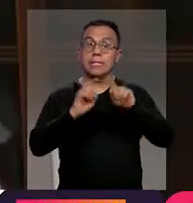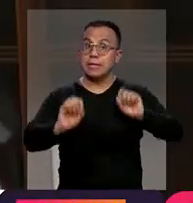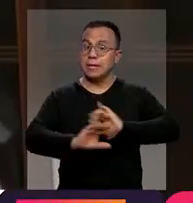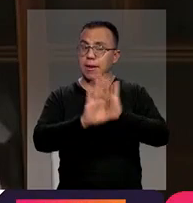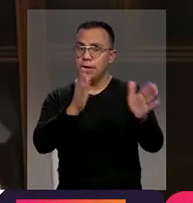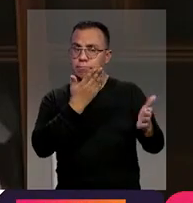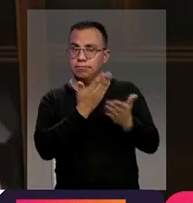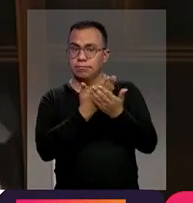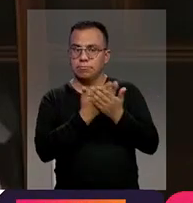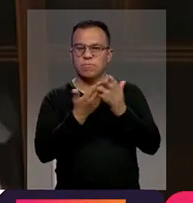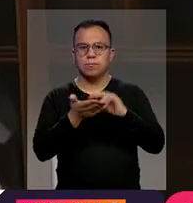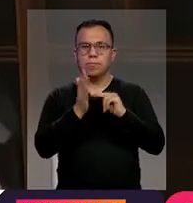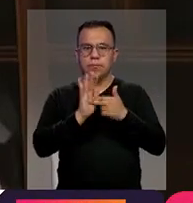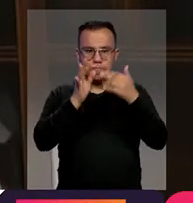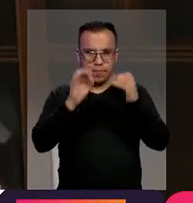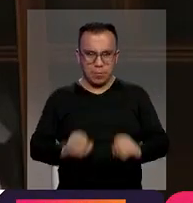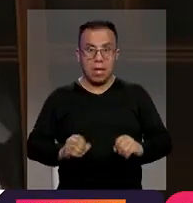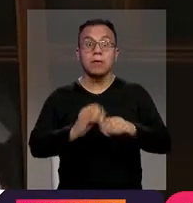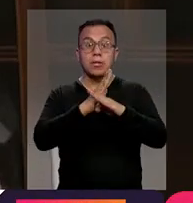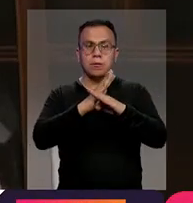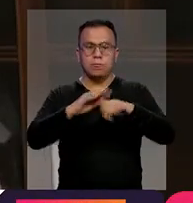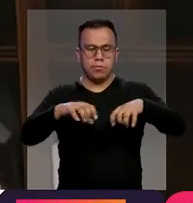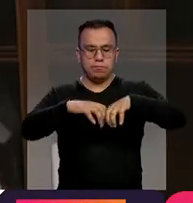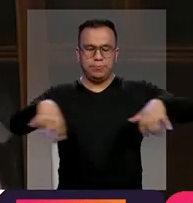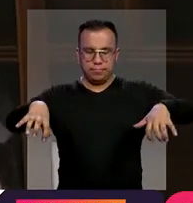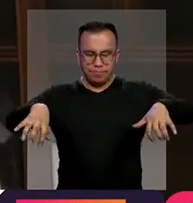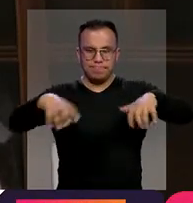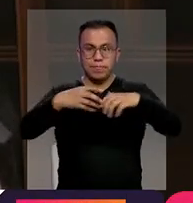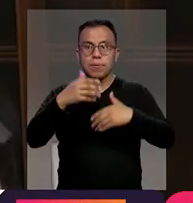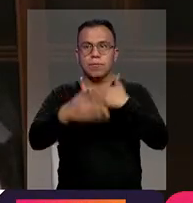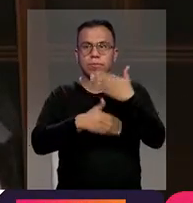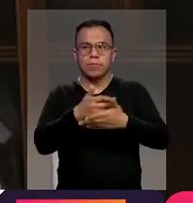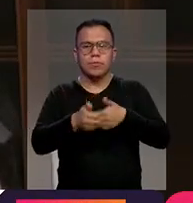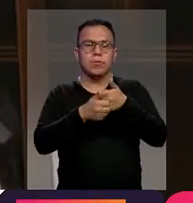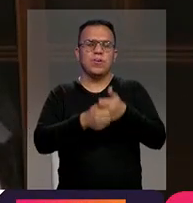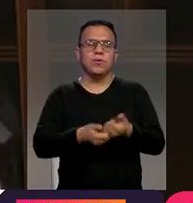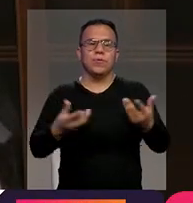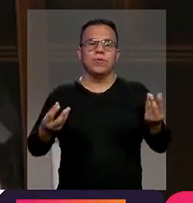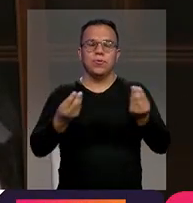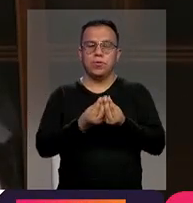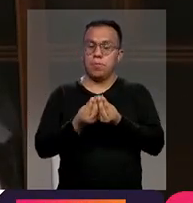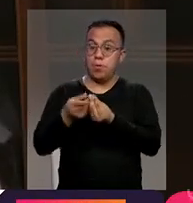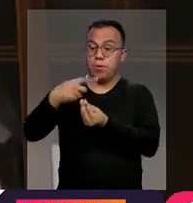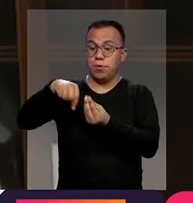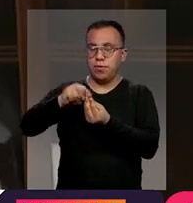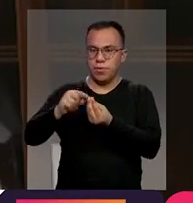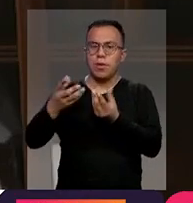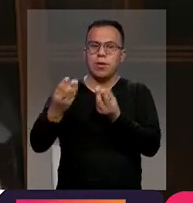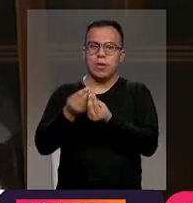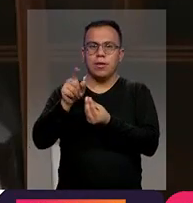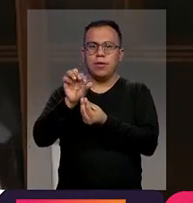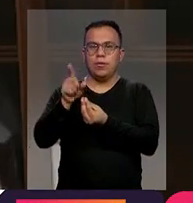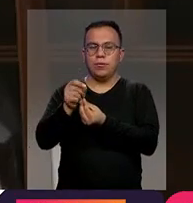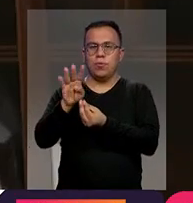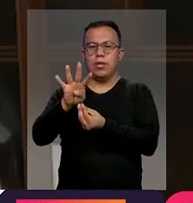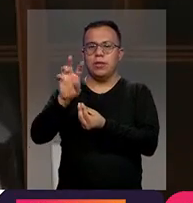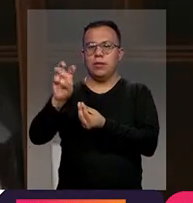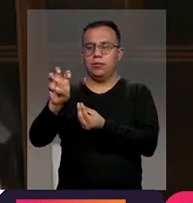clara, la de neutralizar el subsistema criminal de una comisión armada del GAOR